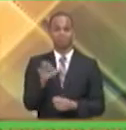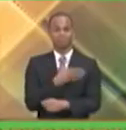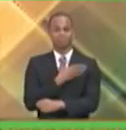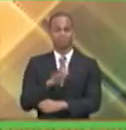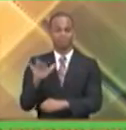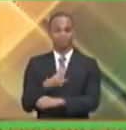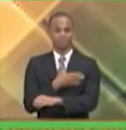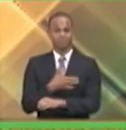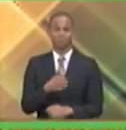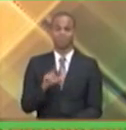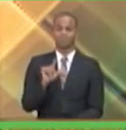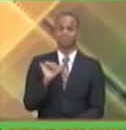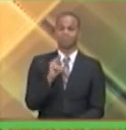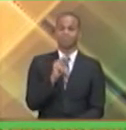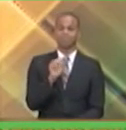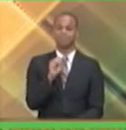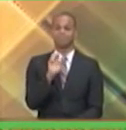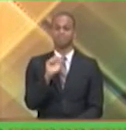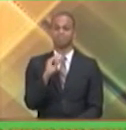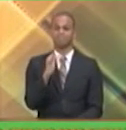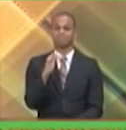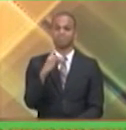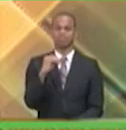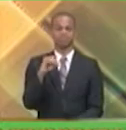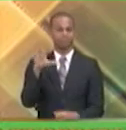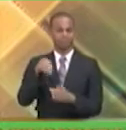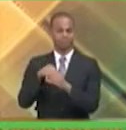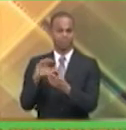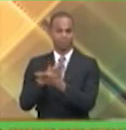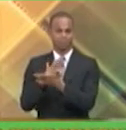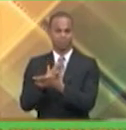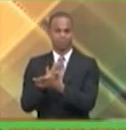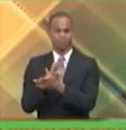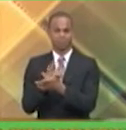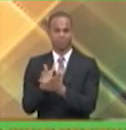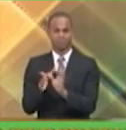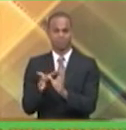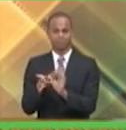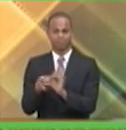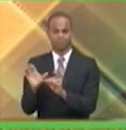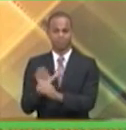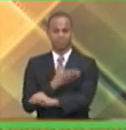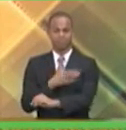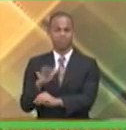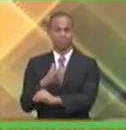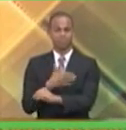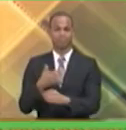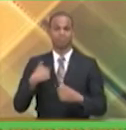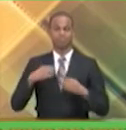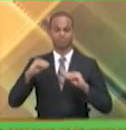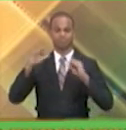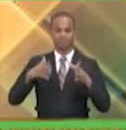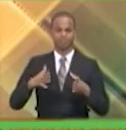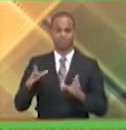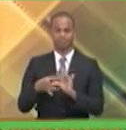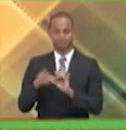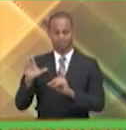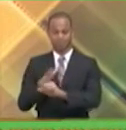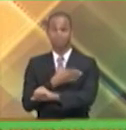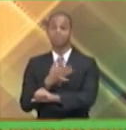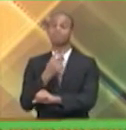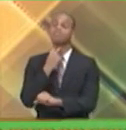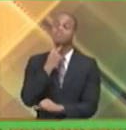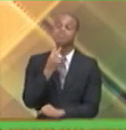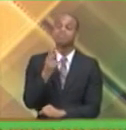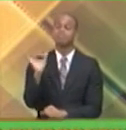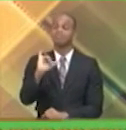de Lenny Salcedo, porque allá en la escuela inclusiva, la escuela de música, yo soy profesor de canto.